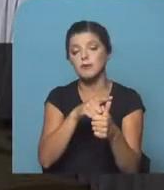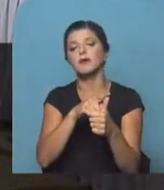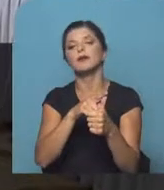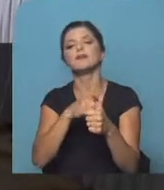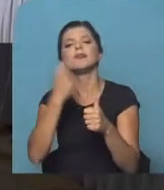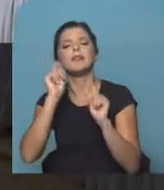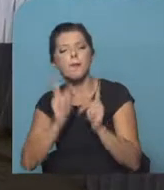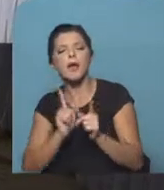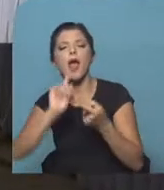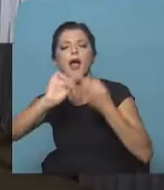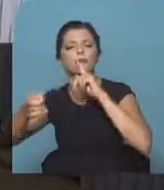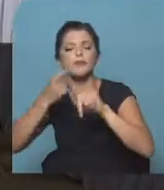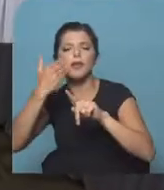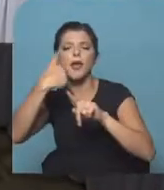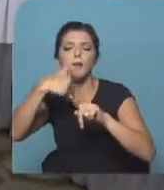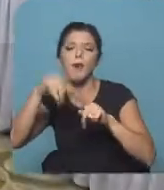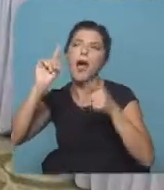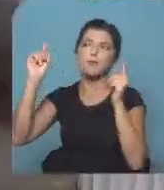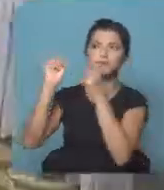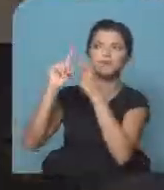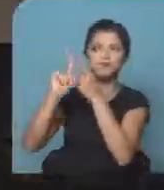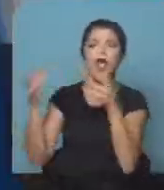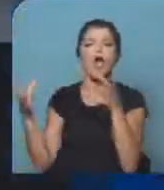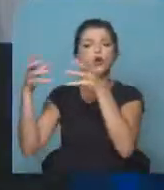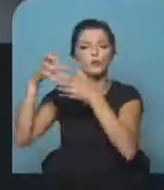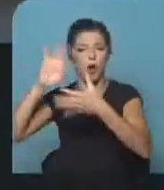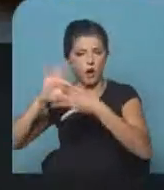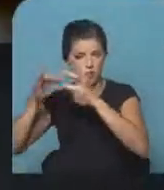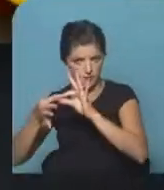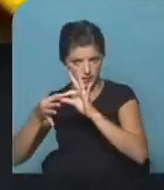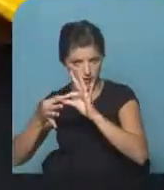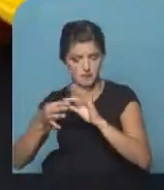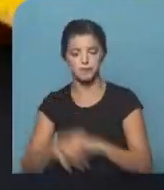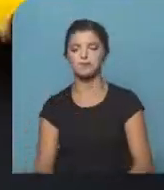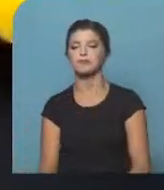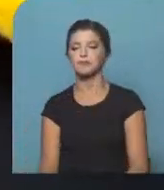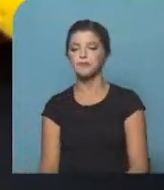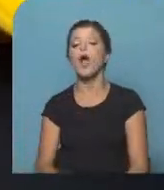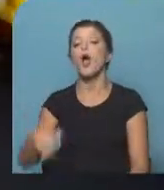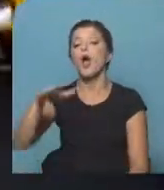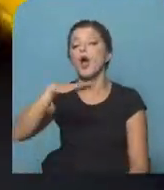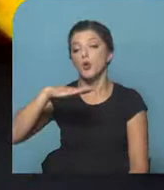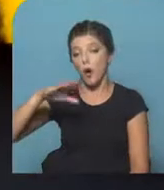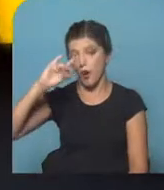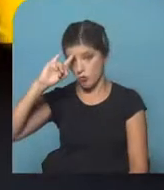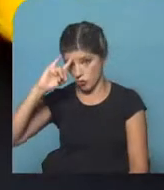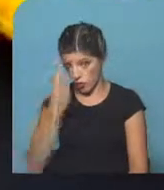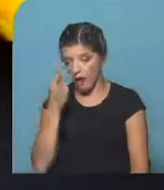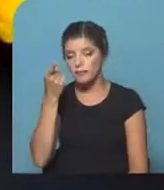con la Unión Europea aún incierto. Golpe millonario en Montevideo. Una banda